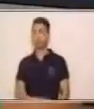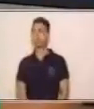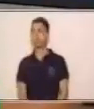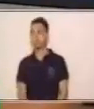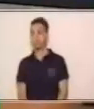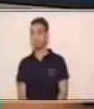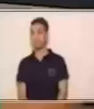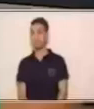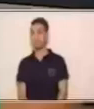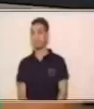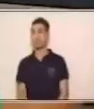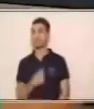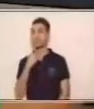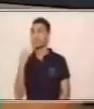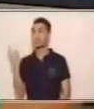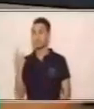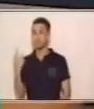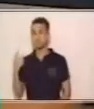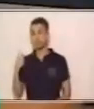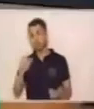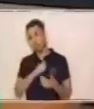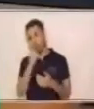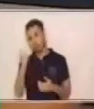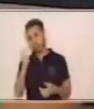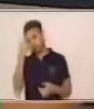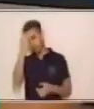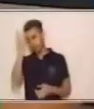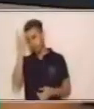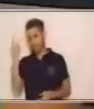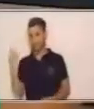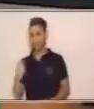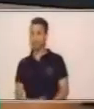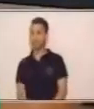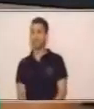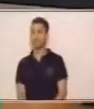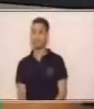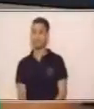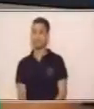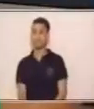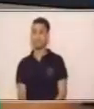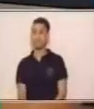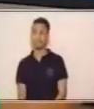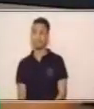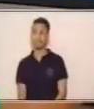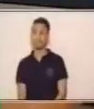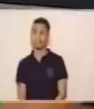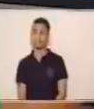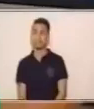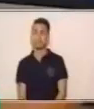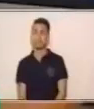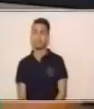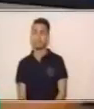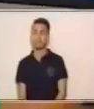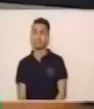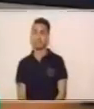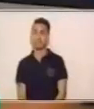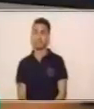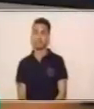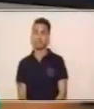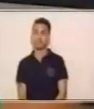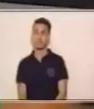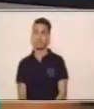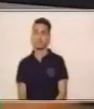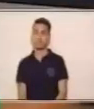Veamos acá, Antonio tiene un nuevo reto para nosotros. ¿De acuerdo? Y acá vamos primero